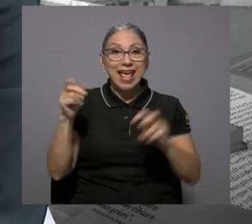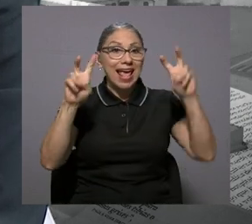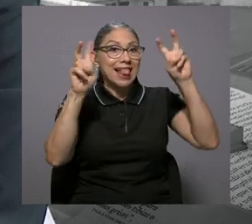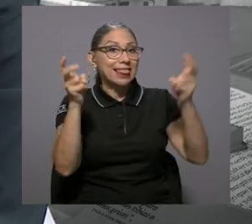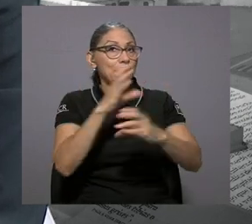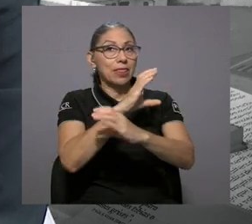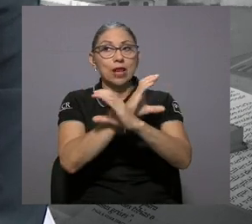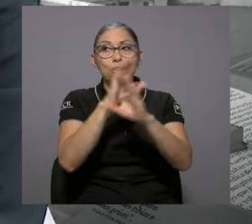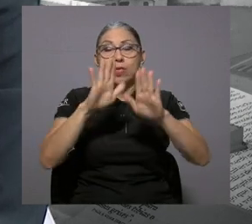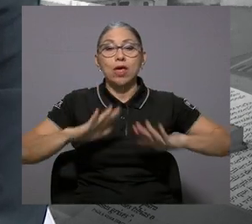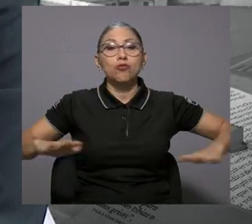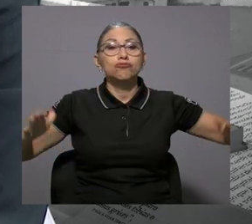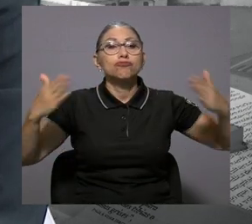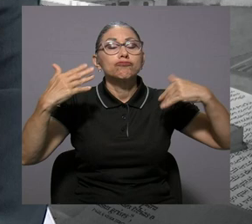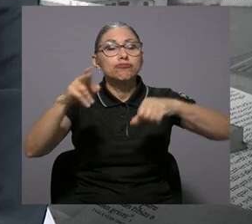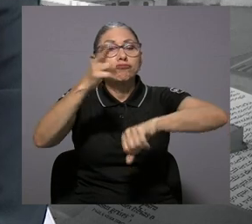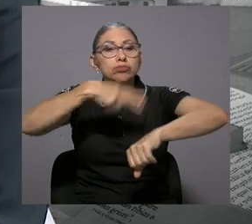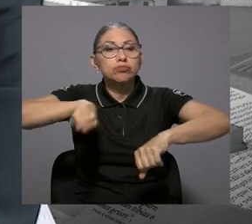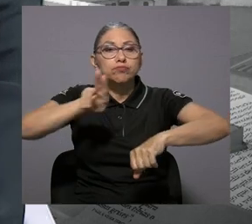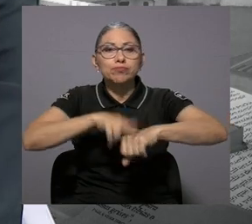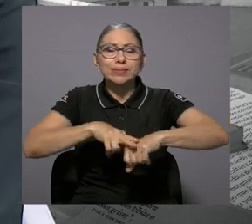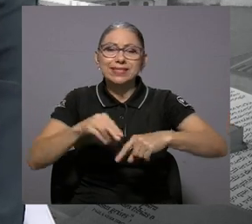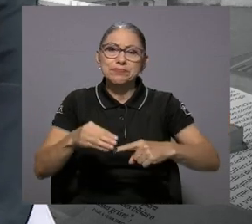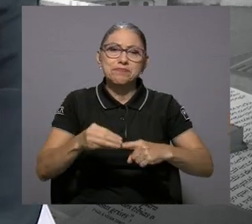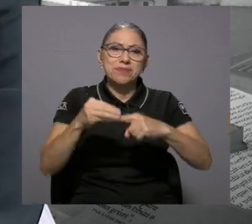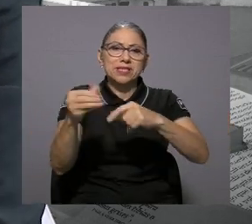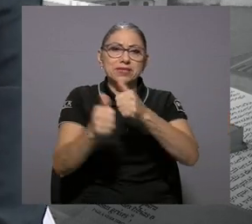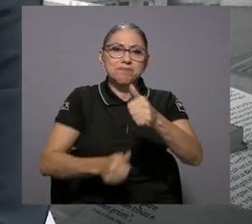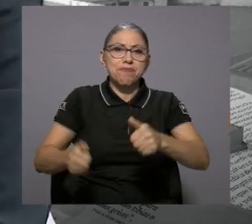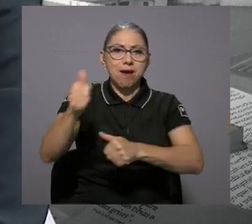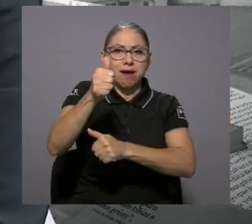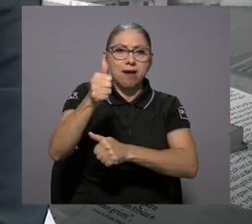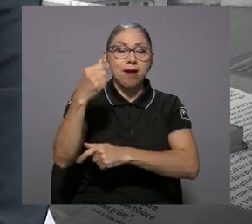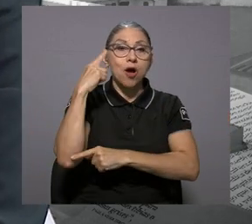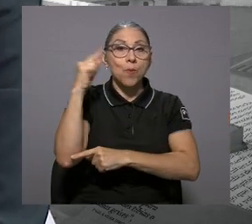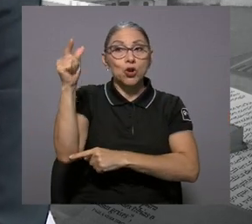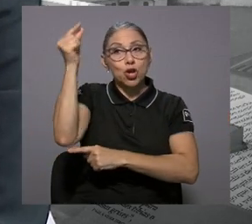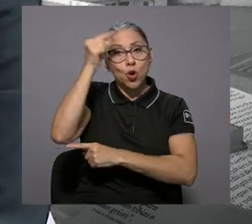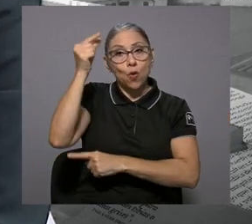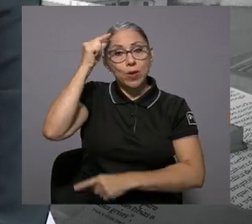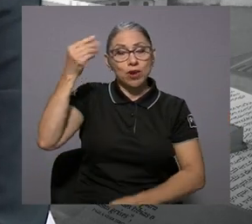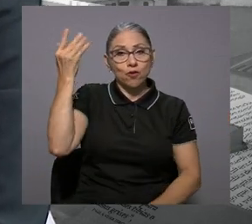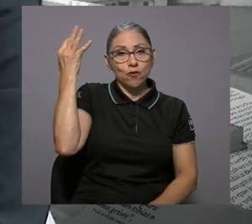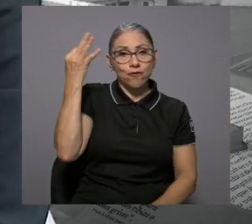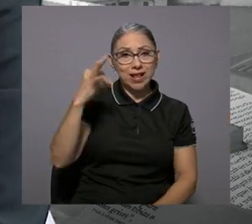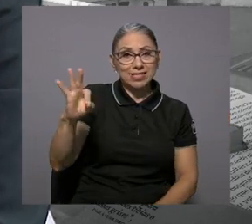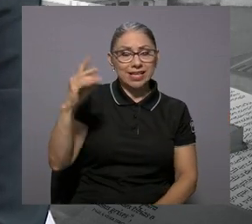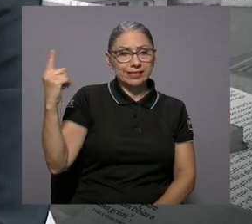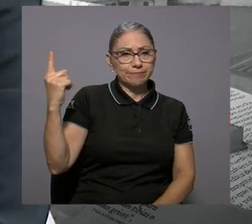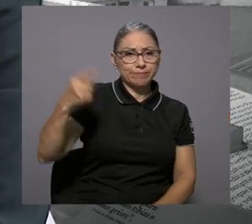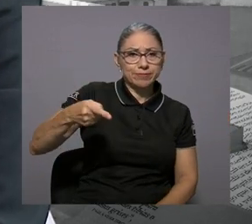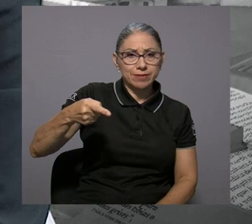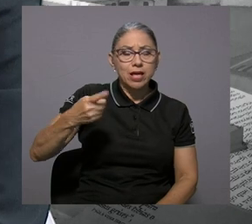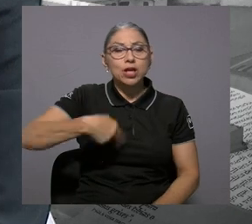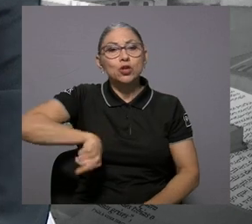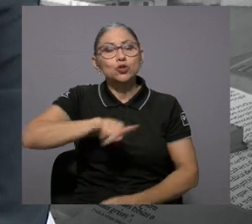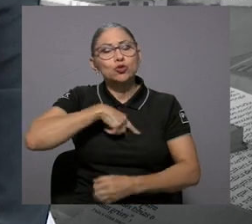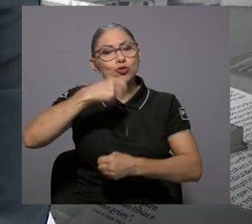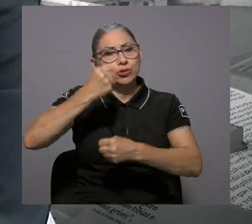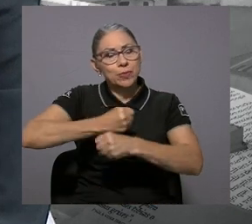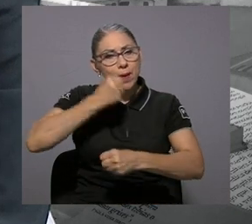medioambiental ha sido una prioridad, dado el mandato que nos da el gobierno francés. Y entonces hemos